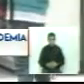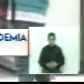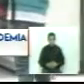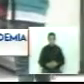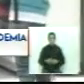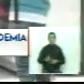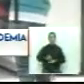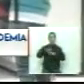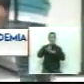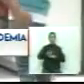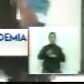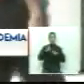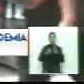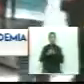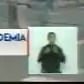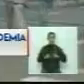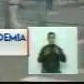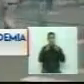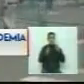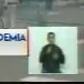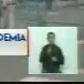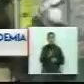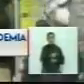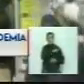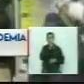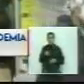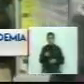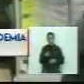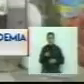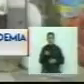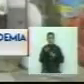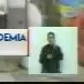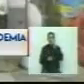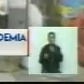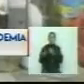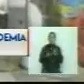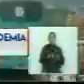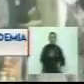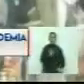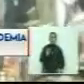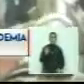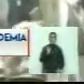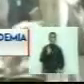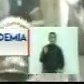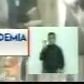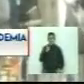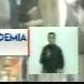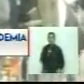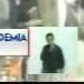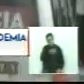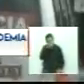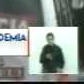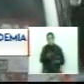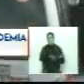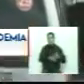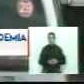La misma autoridad sanitaria ha dicho que cuando llegan a terapia intensiva la mortalidad es muy alta, 80-90%. Entonces lo ideal